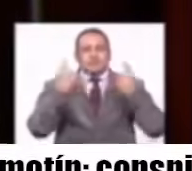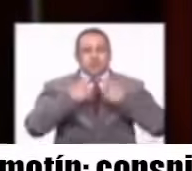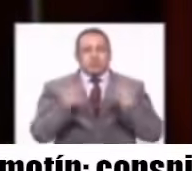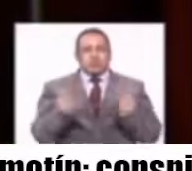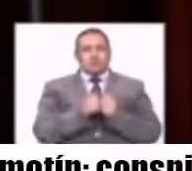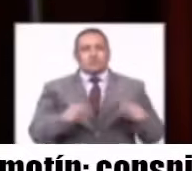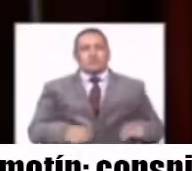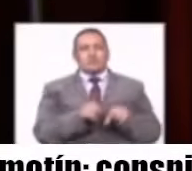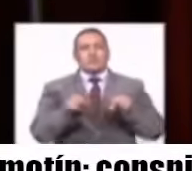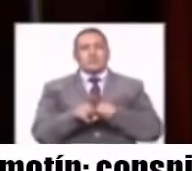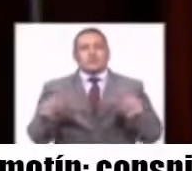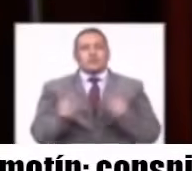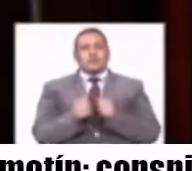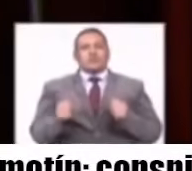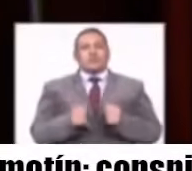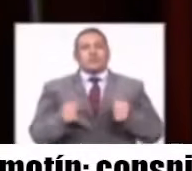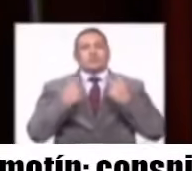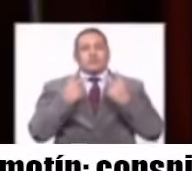es